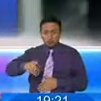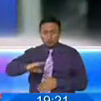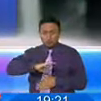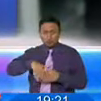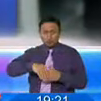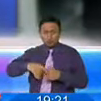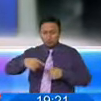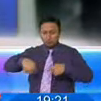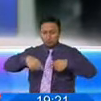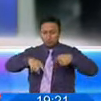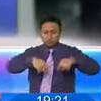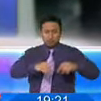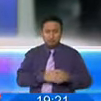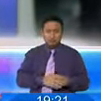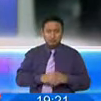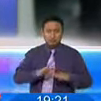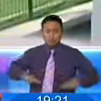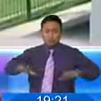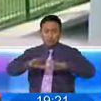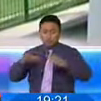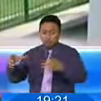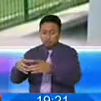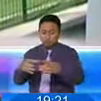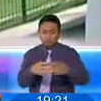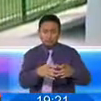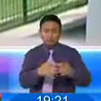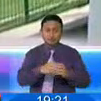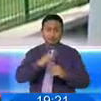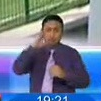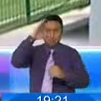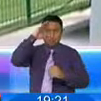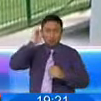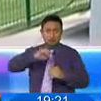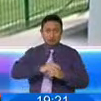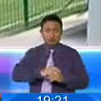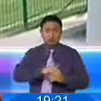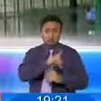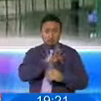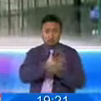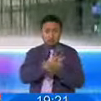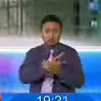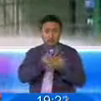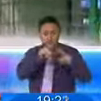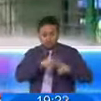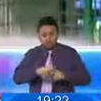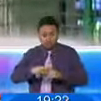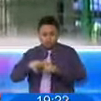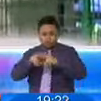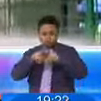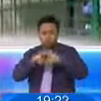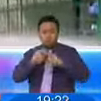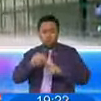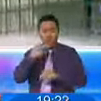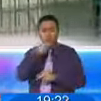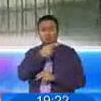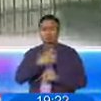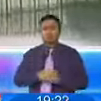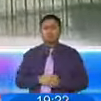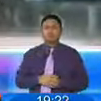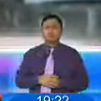laboratorios, están en los puntos de concentración. La policía también recorrió las instalaciones y comprobó que se trató de una falsa